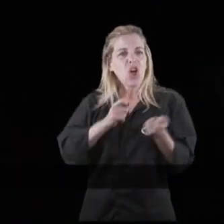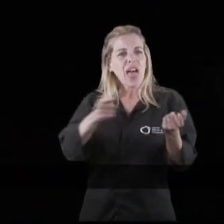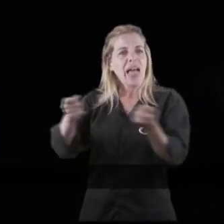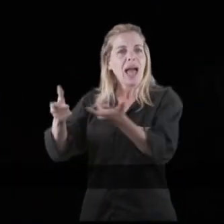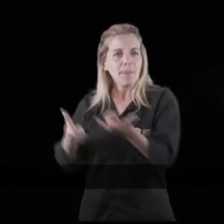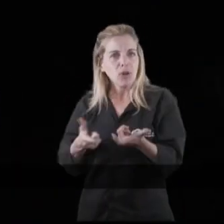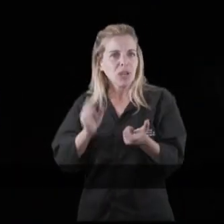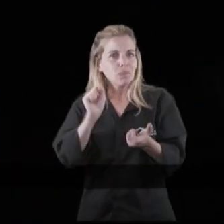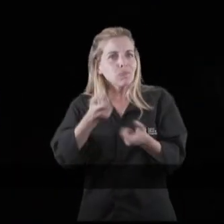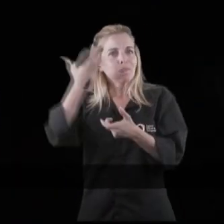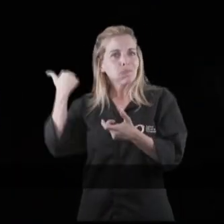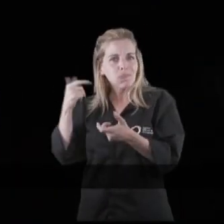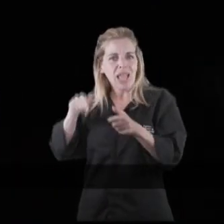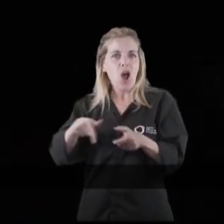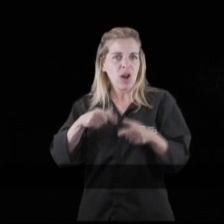que dimos y que estamos dando.